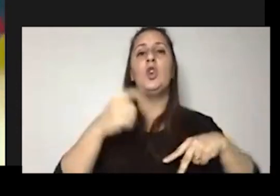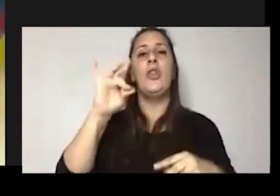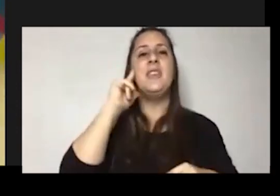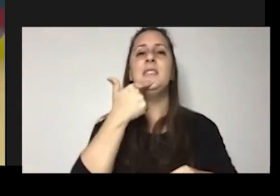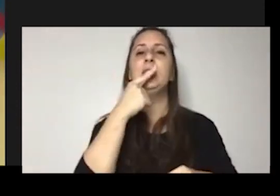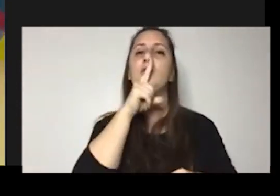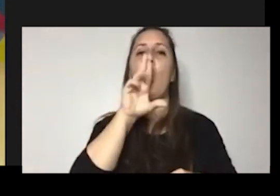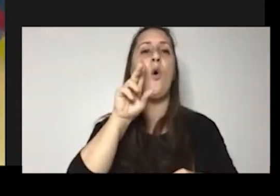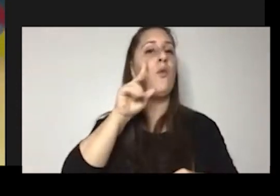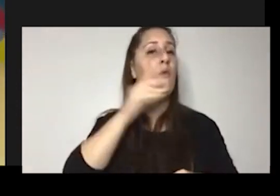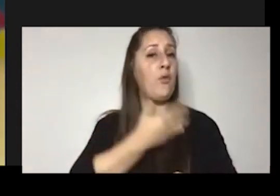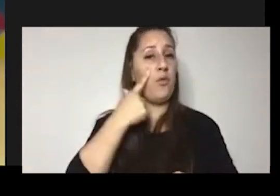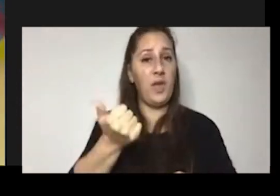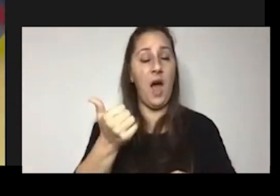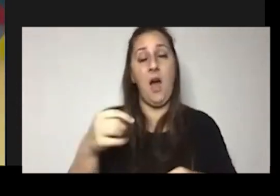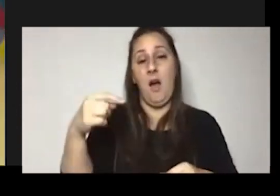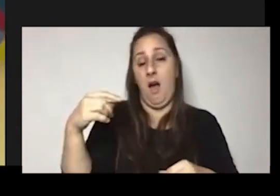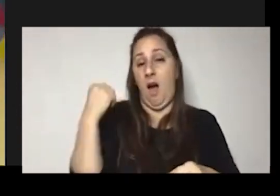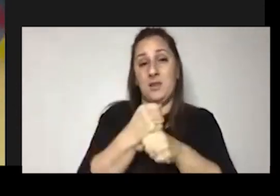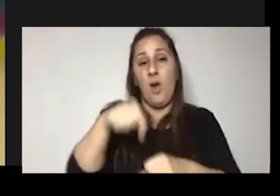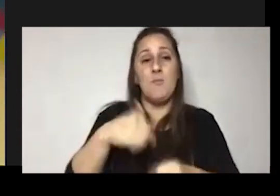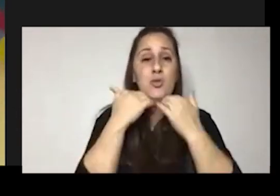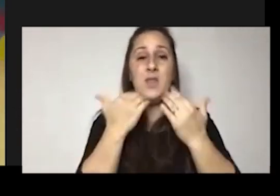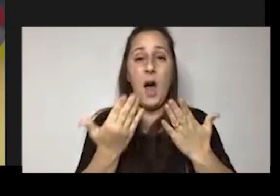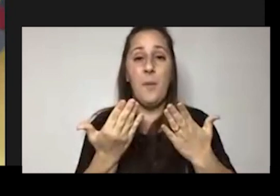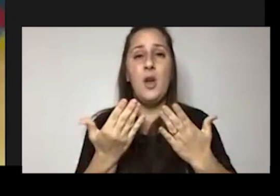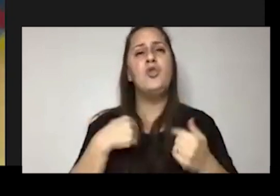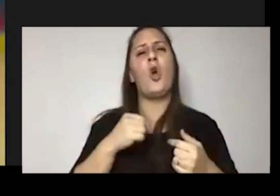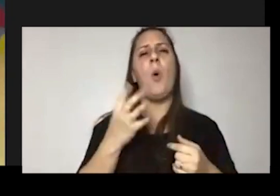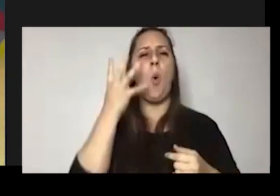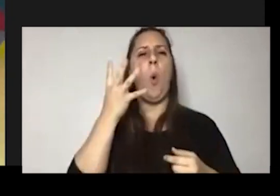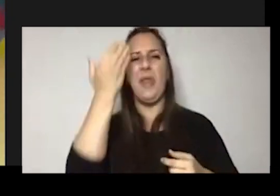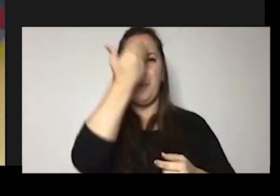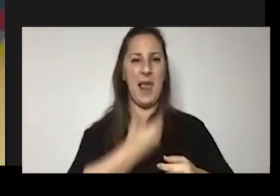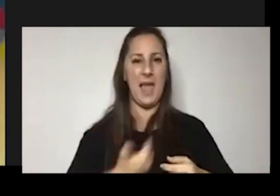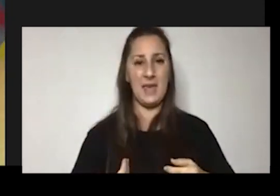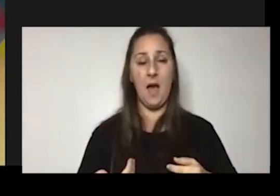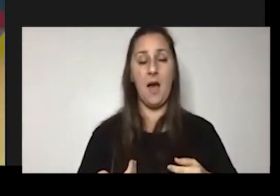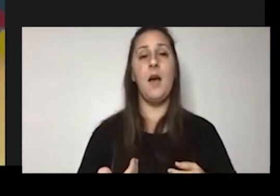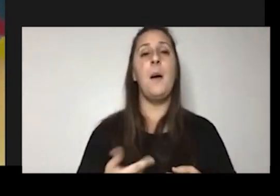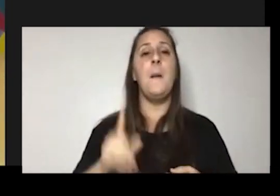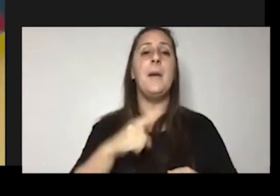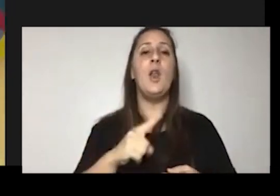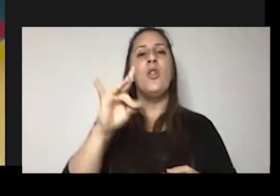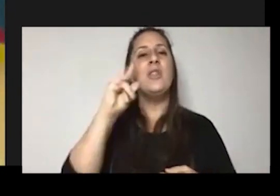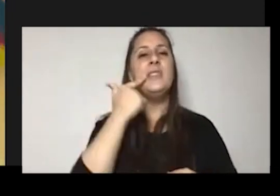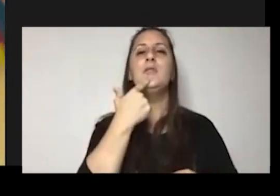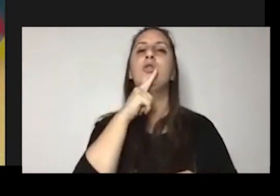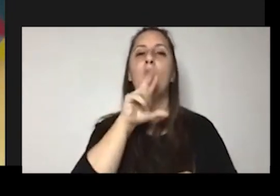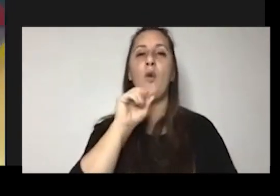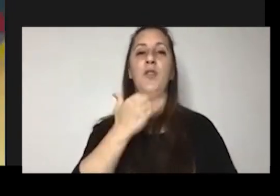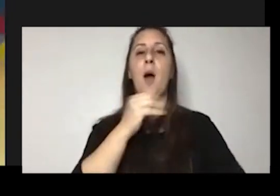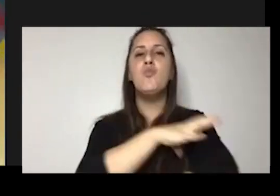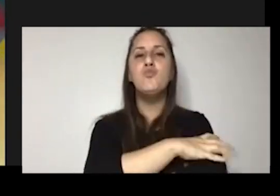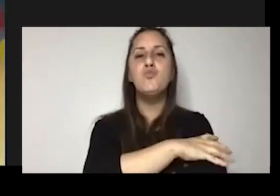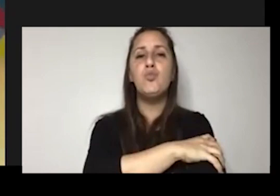todavía no se sabe, o sea, yo soy como cuadriplégica, pero dice distrofia muscular. Yo ando en silla de ruedas,